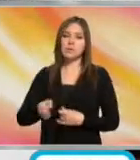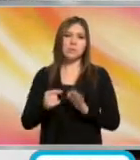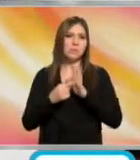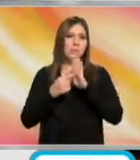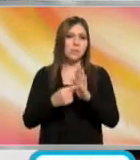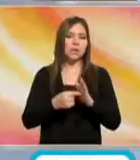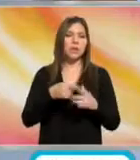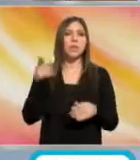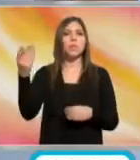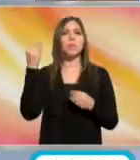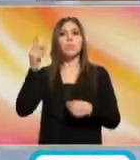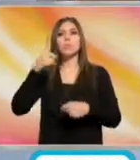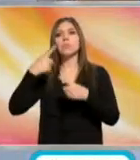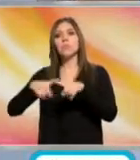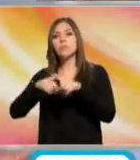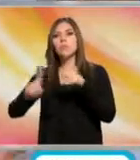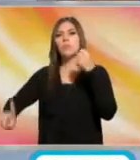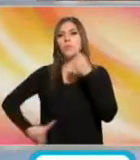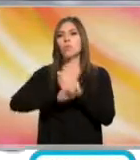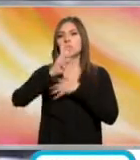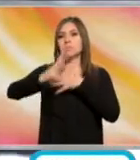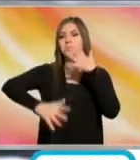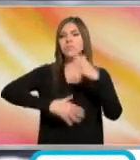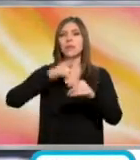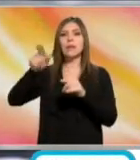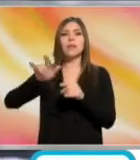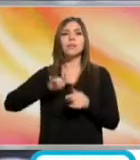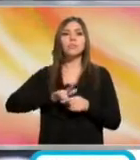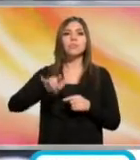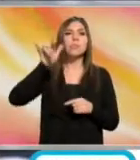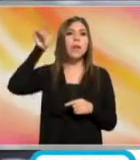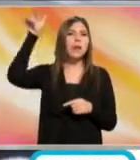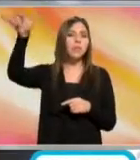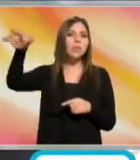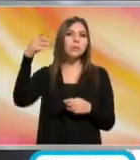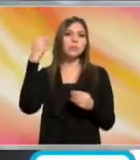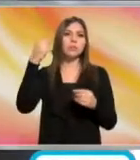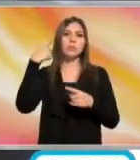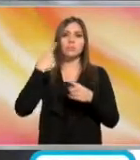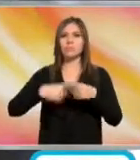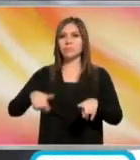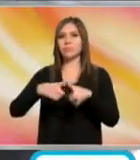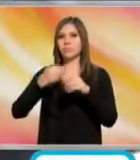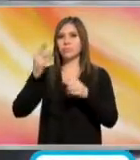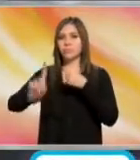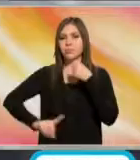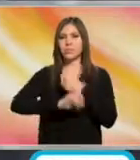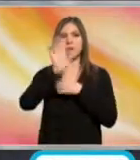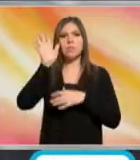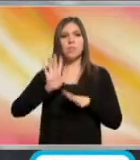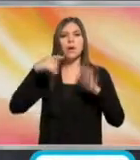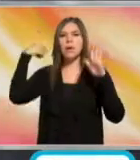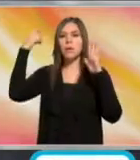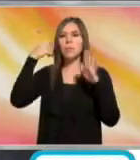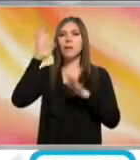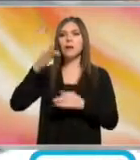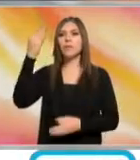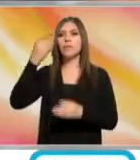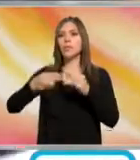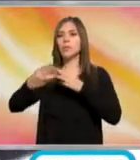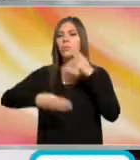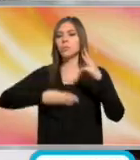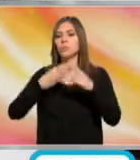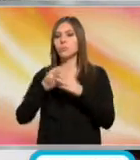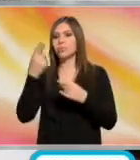ejecutiva muchos problemas en aeropuertos. Caos, ¿no? En los aeropuertos fue tremendo, ¿no? Parecían escenas de películas del fin del mundo. Así